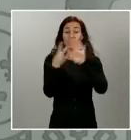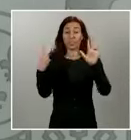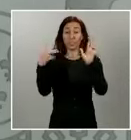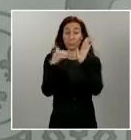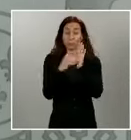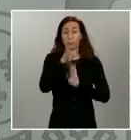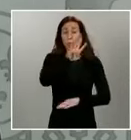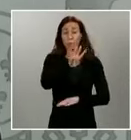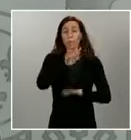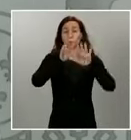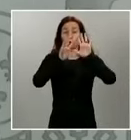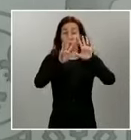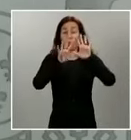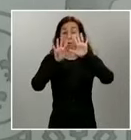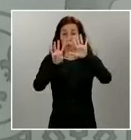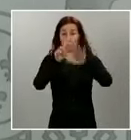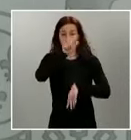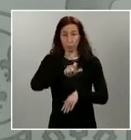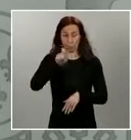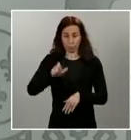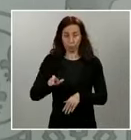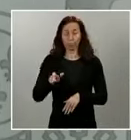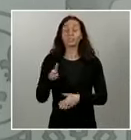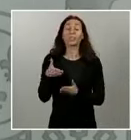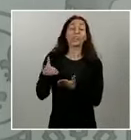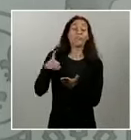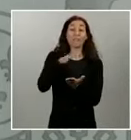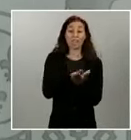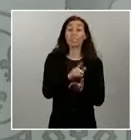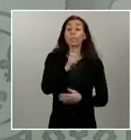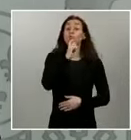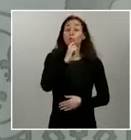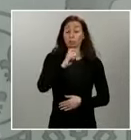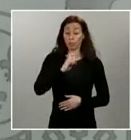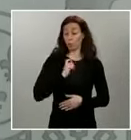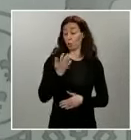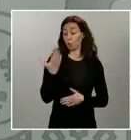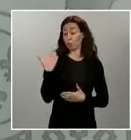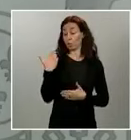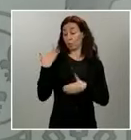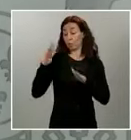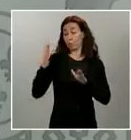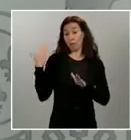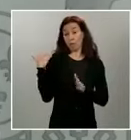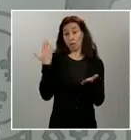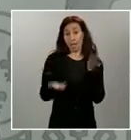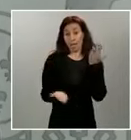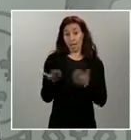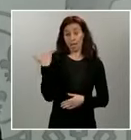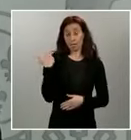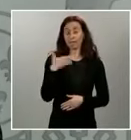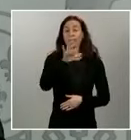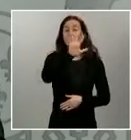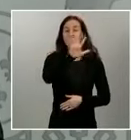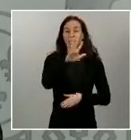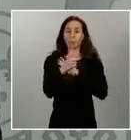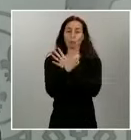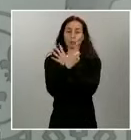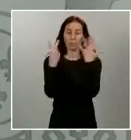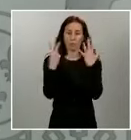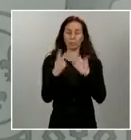17.489 personas y los fallecidos notificados en las últimas 24 horas han sido de 517.